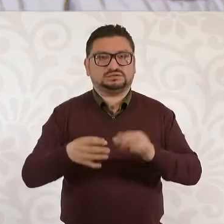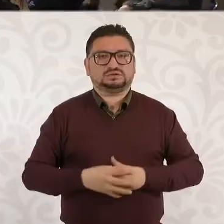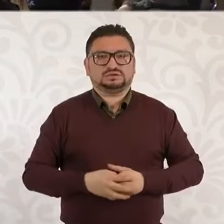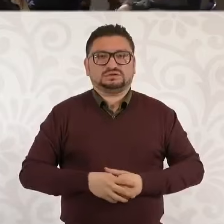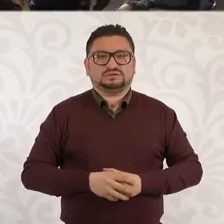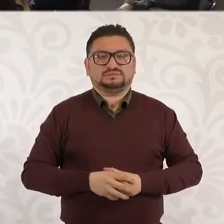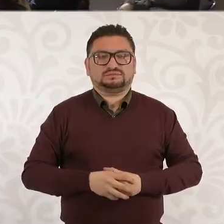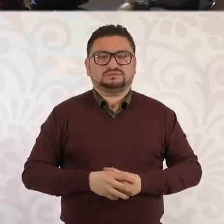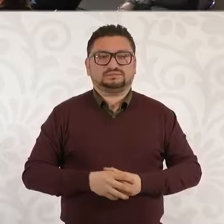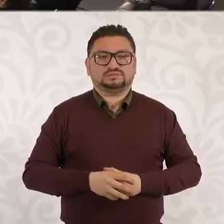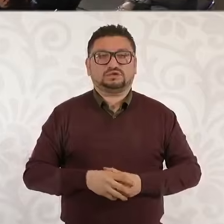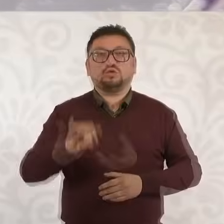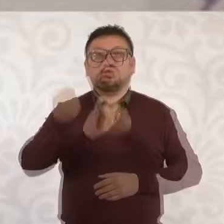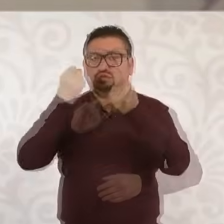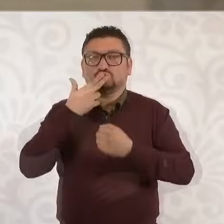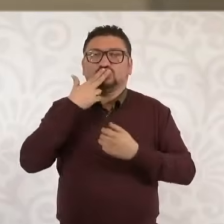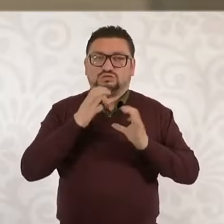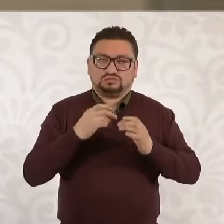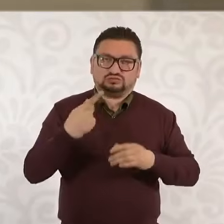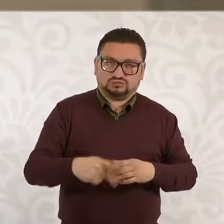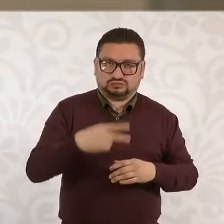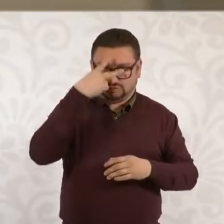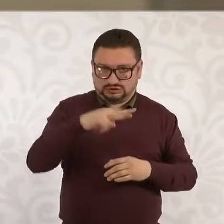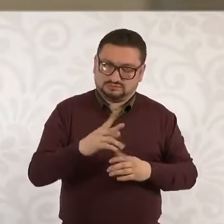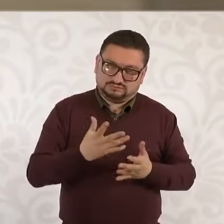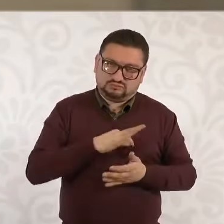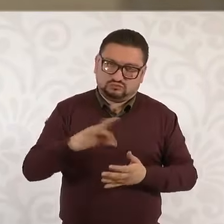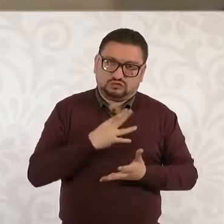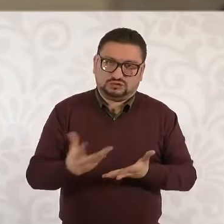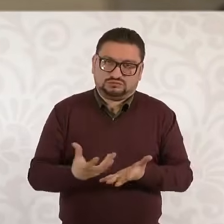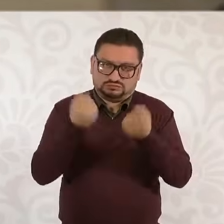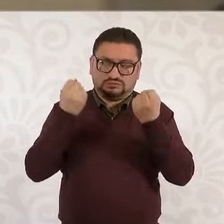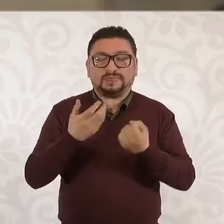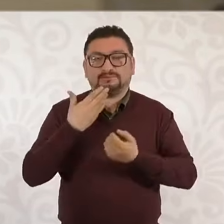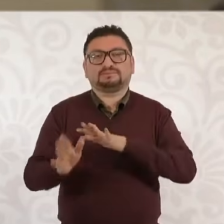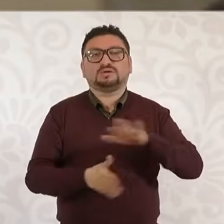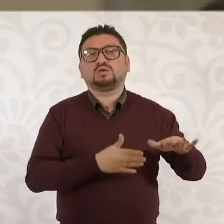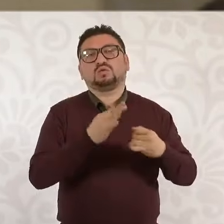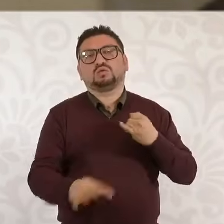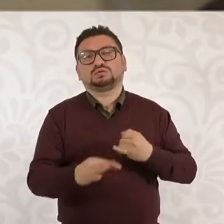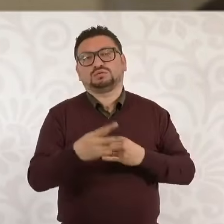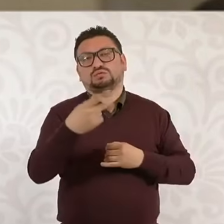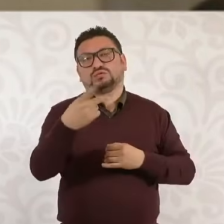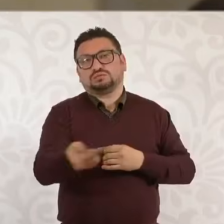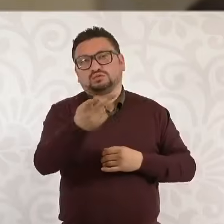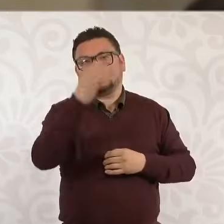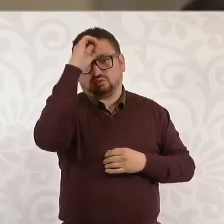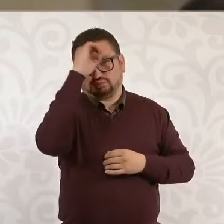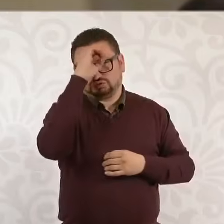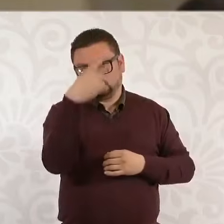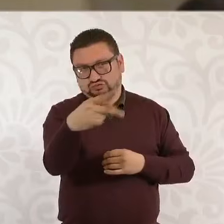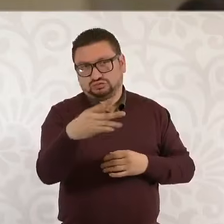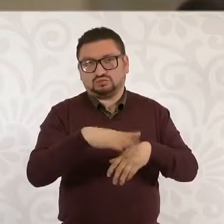Gracias. Jueves aquí. Y ya por último, Presidenta, comentarle su opinión, porque